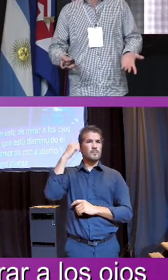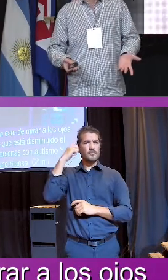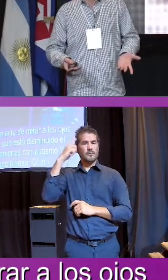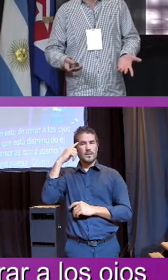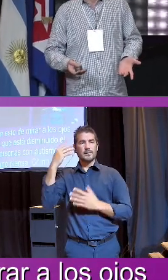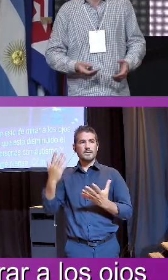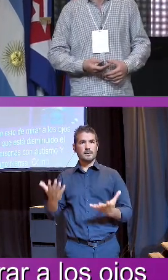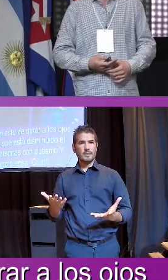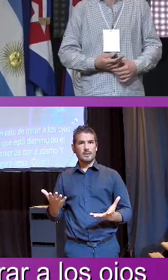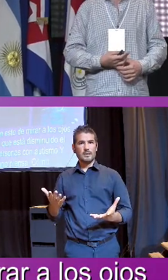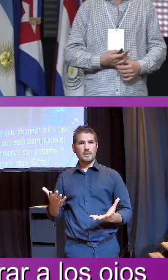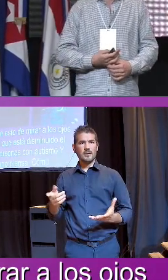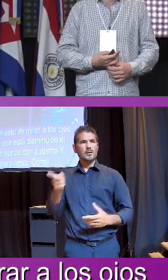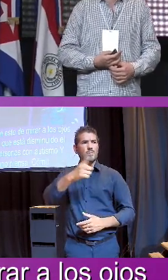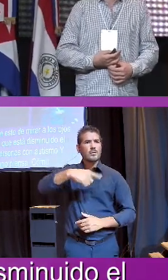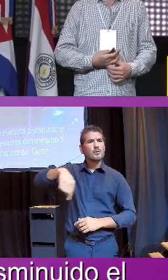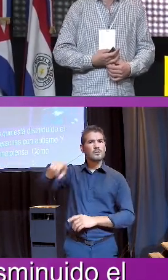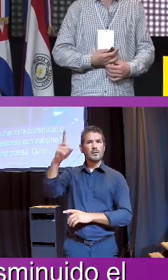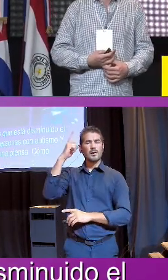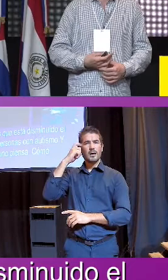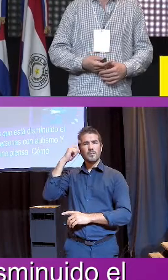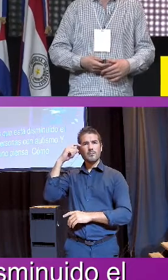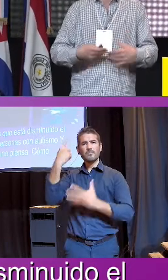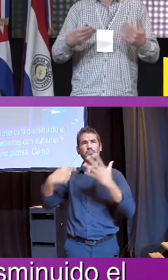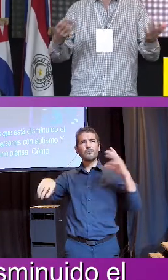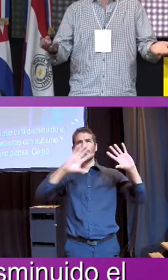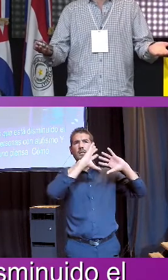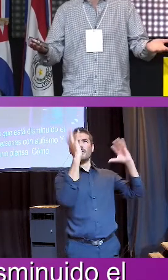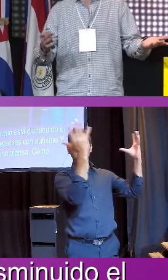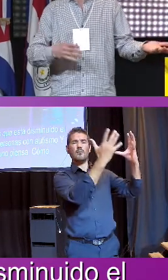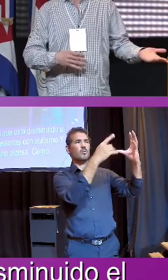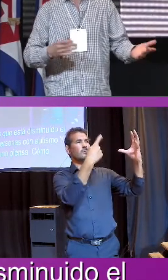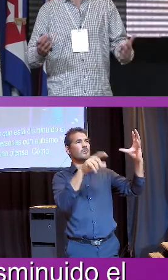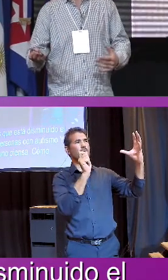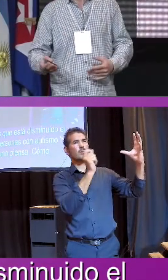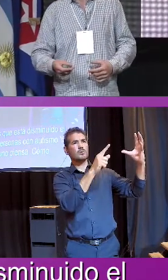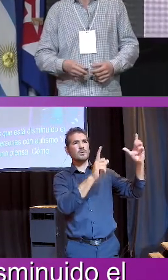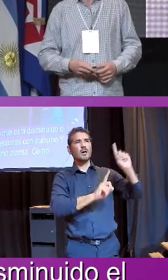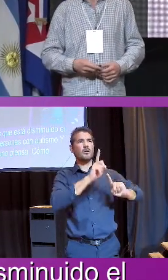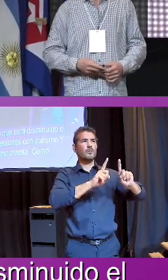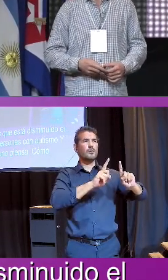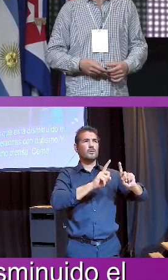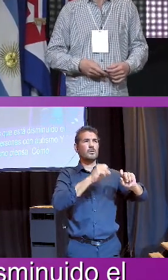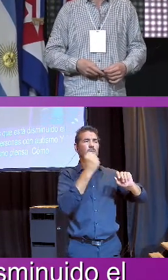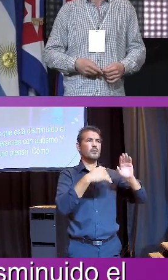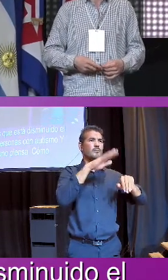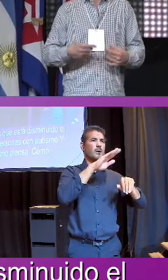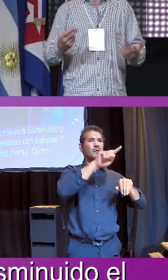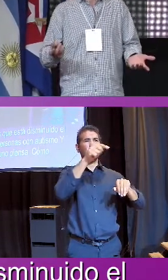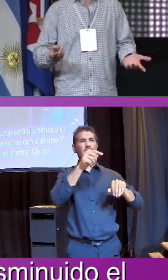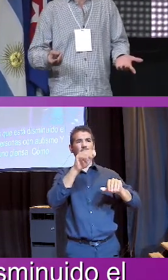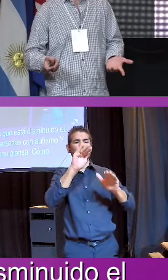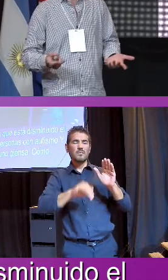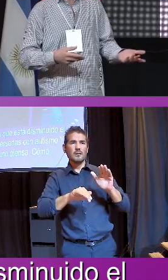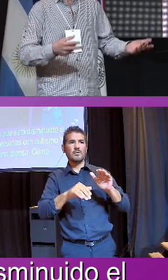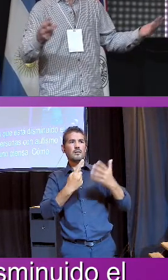cómo aprendemos las cosas del mundo, cómo le damos relevancia a algunas cosas y otras no, cómo le damos